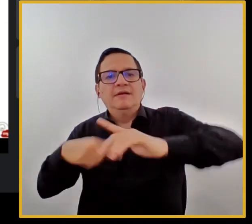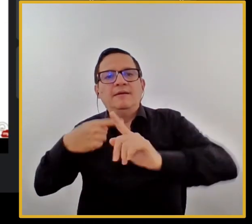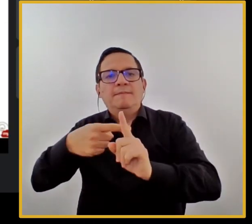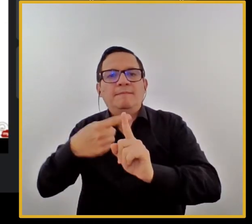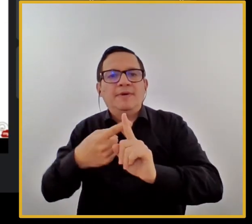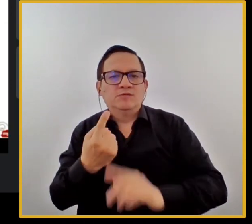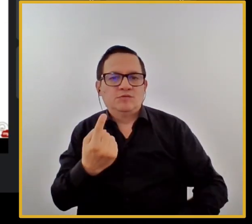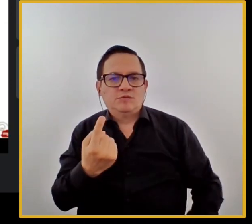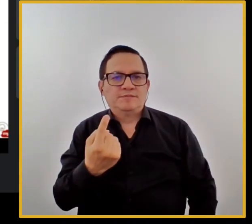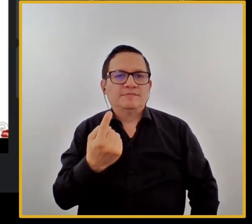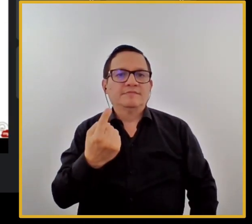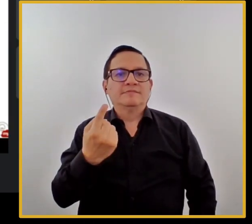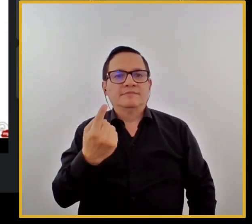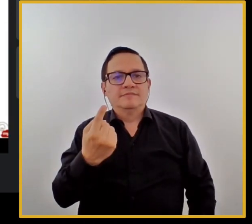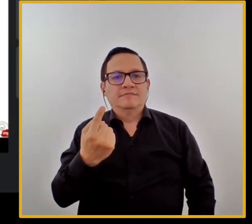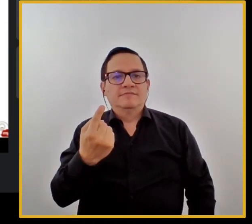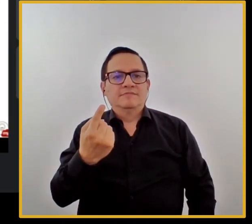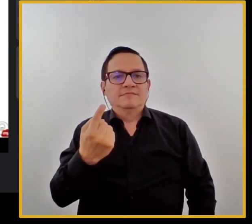1